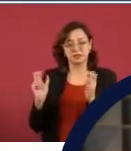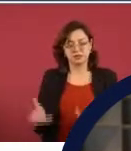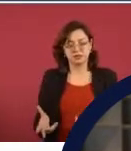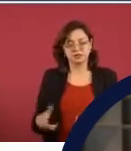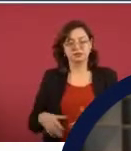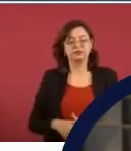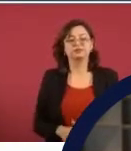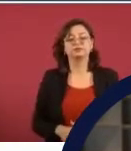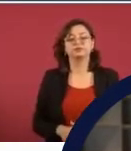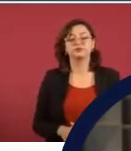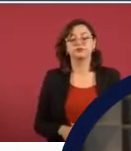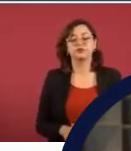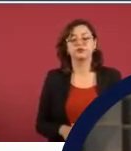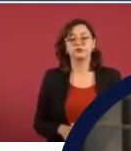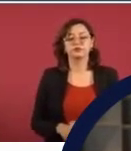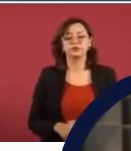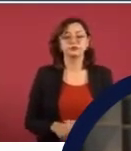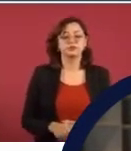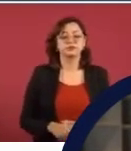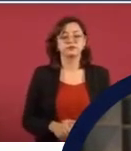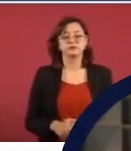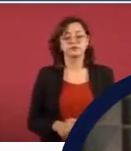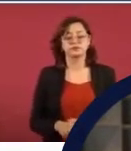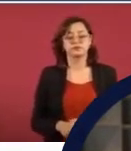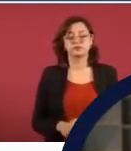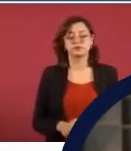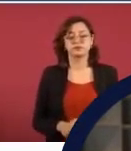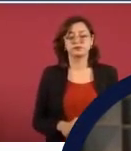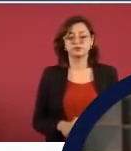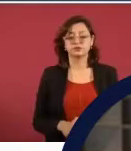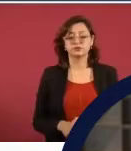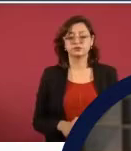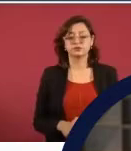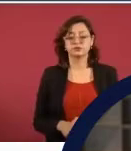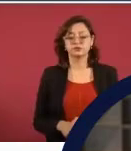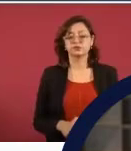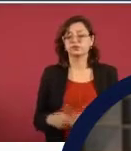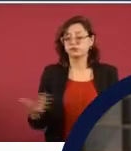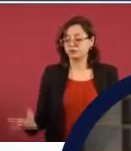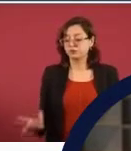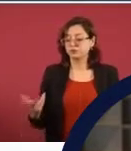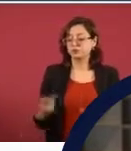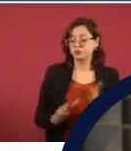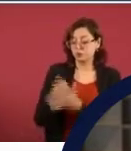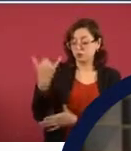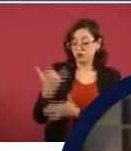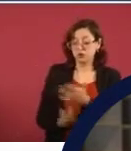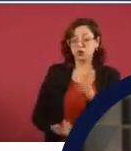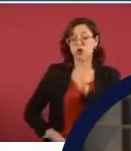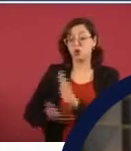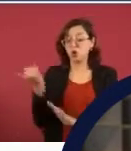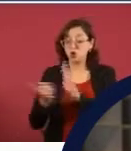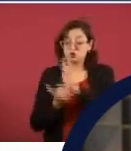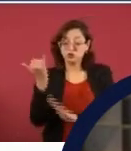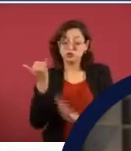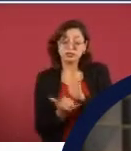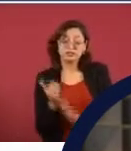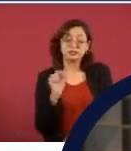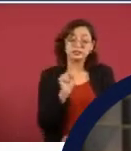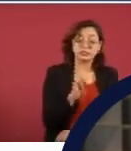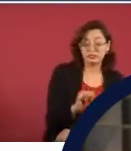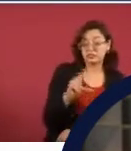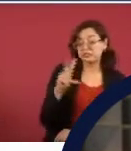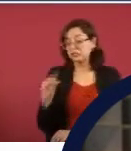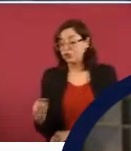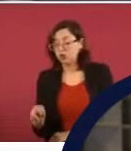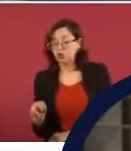vemos como instituciones autónomas, órganos de control y la propia división de poderes se